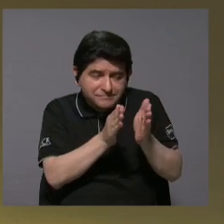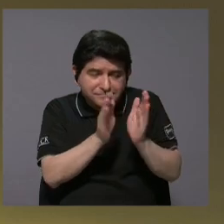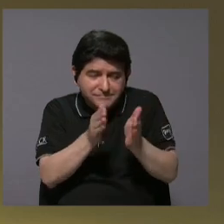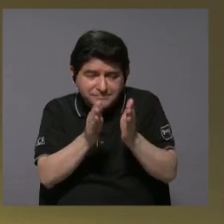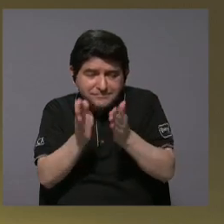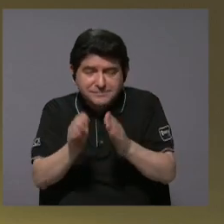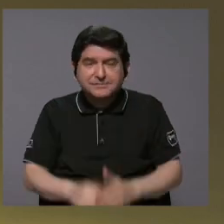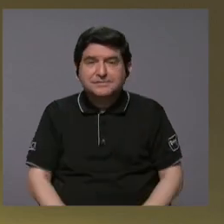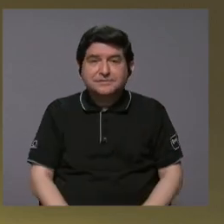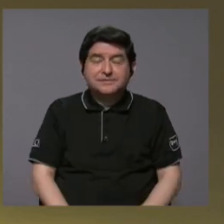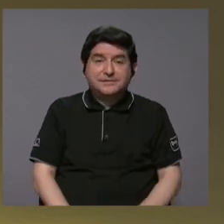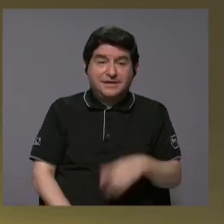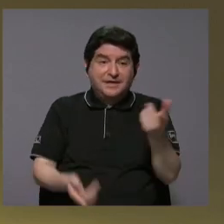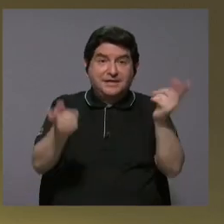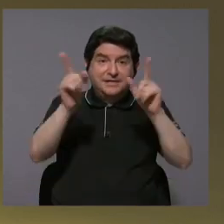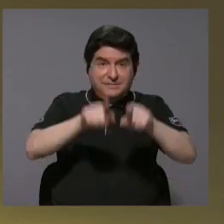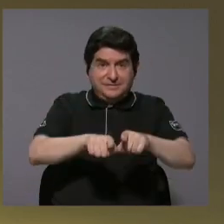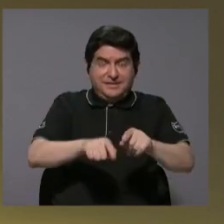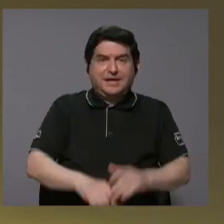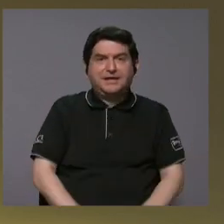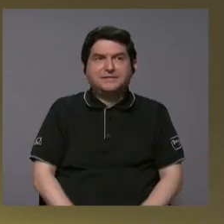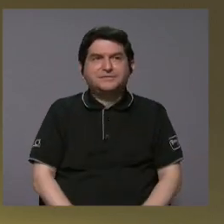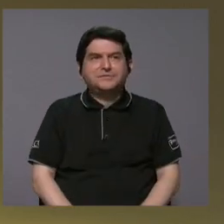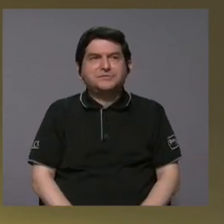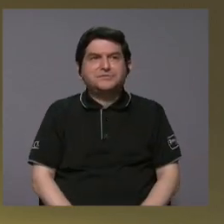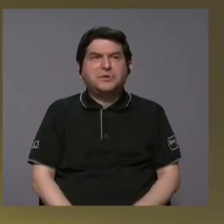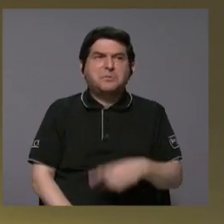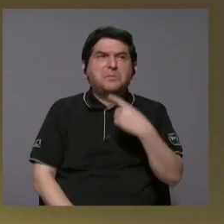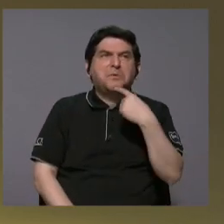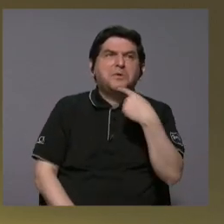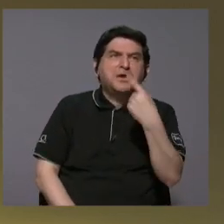ordenar hormigas, o tal vez ordenando,